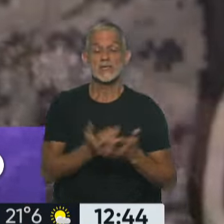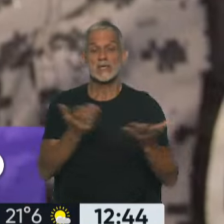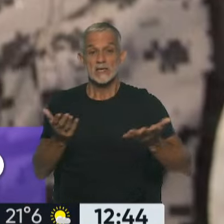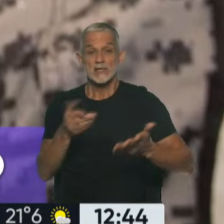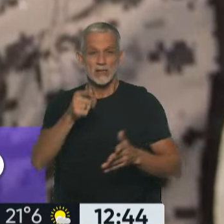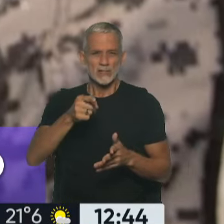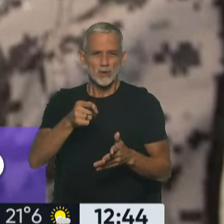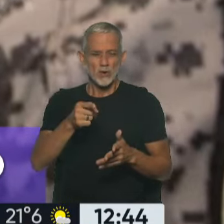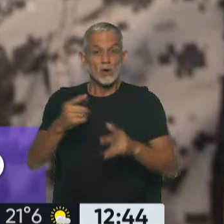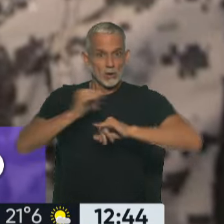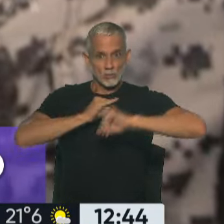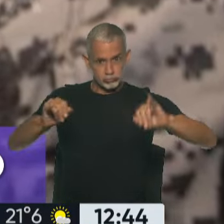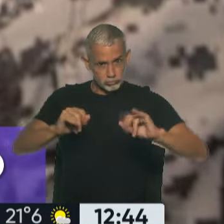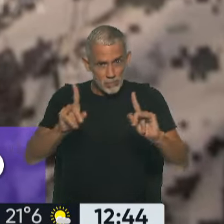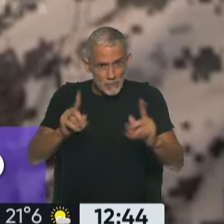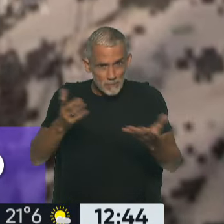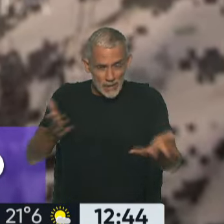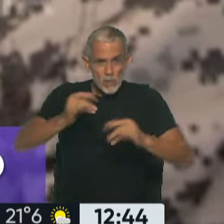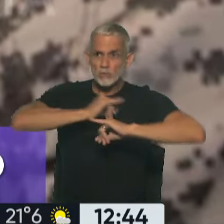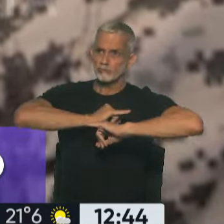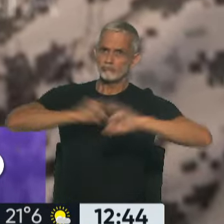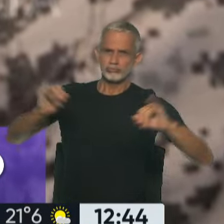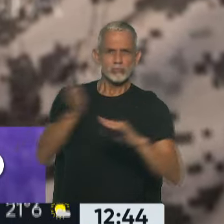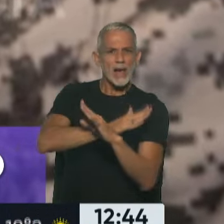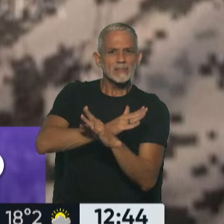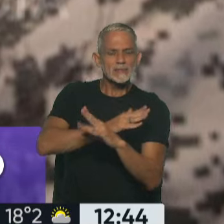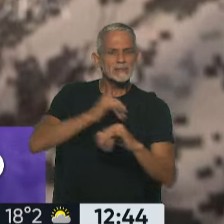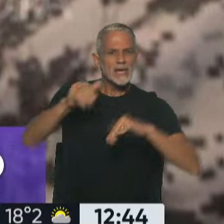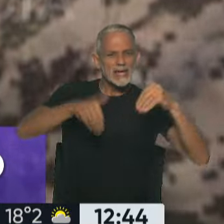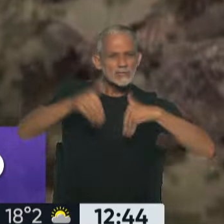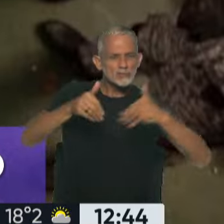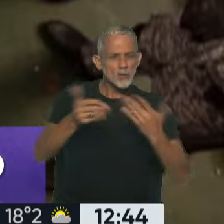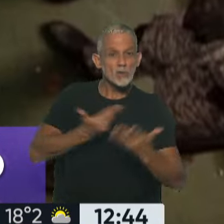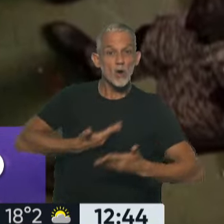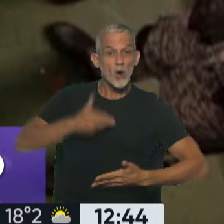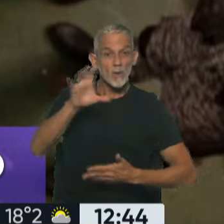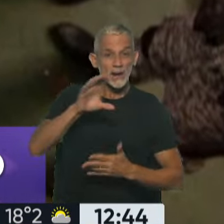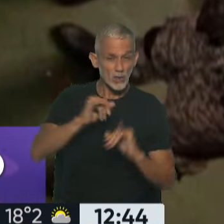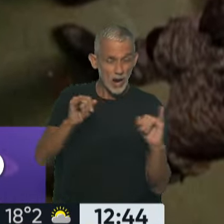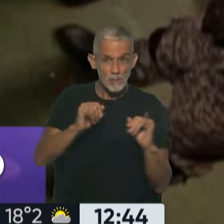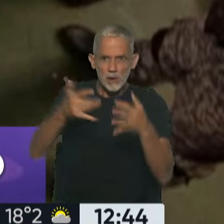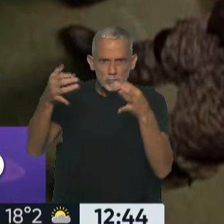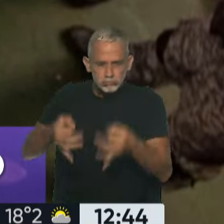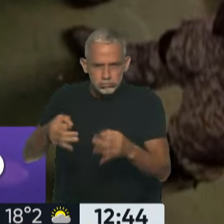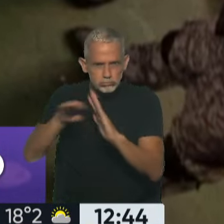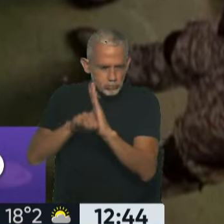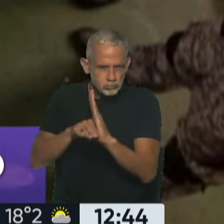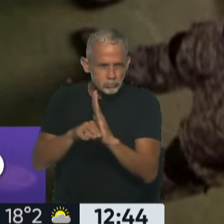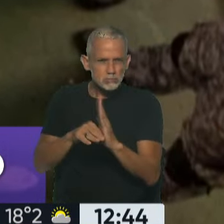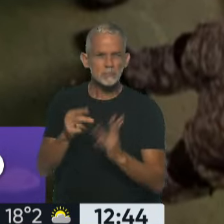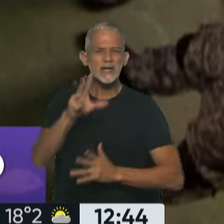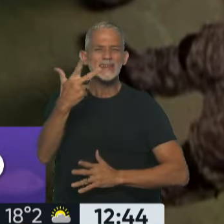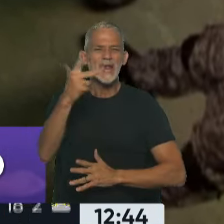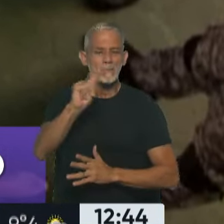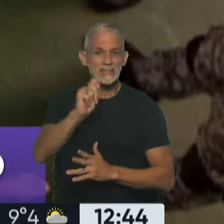Esto fue lo anunciado y por supuesto lo cumplido, anunciado por el gobernador en su campaña y cumplido durante sus menos de 3